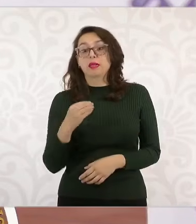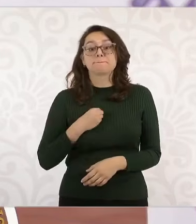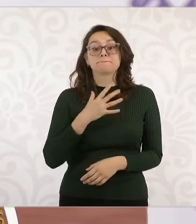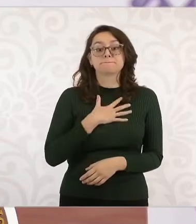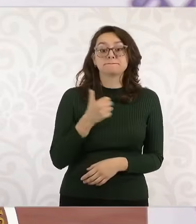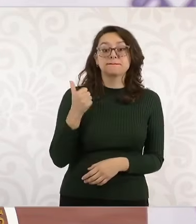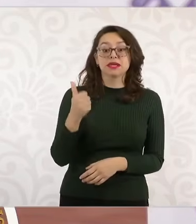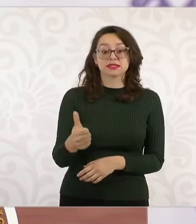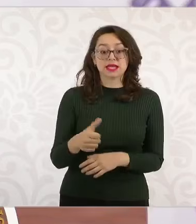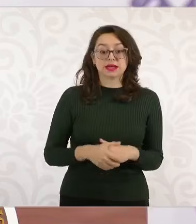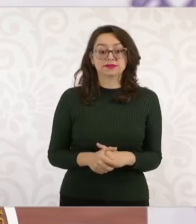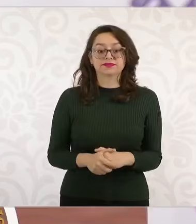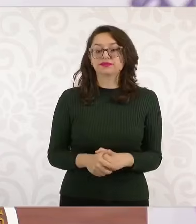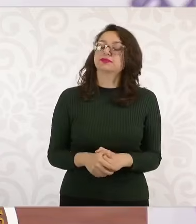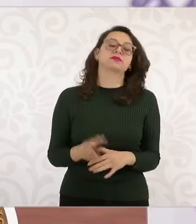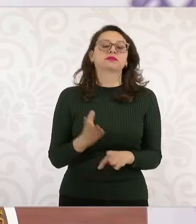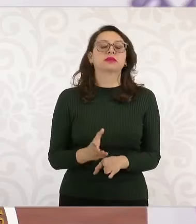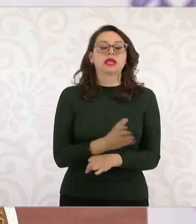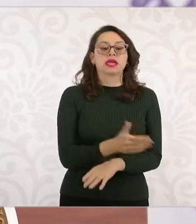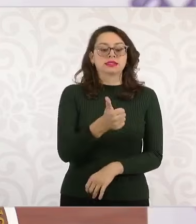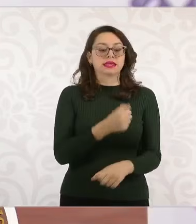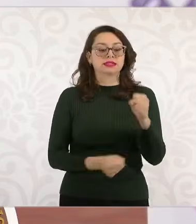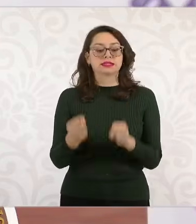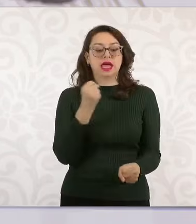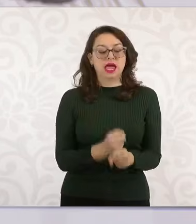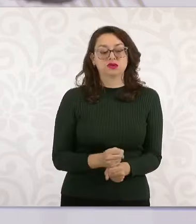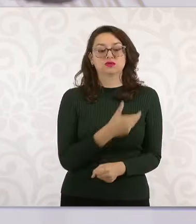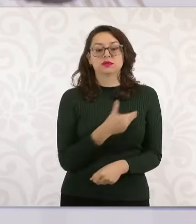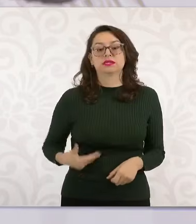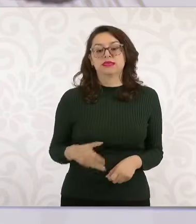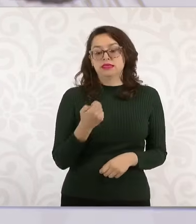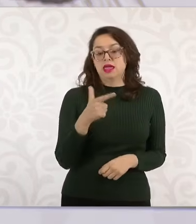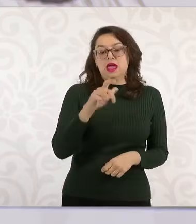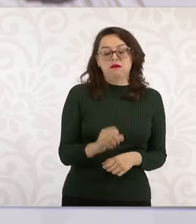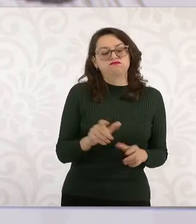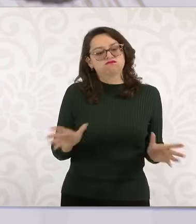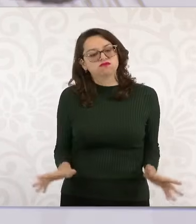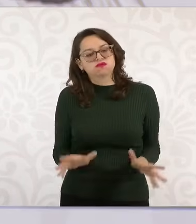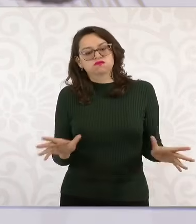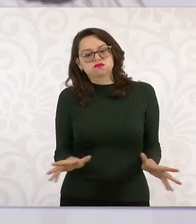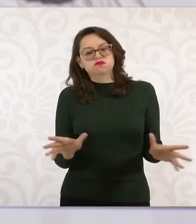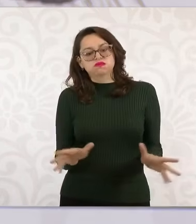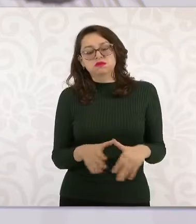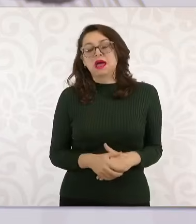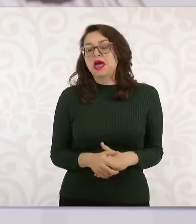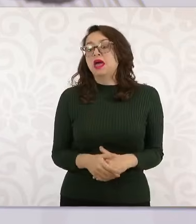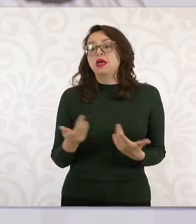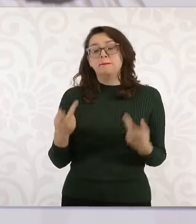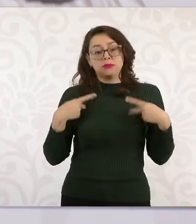Durante 6 años, el periodo del presidente López Obrador, 13.5 millones de mexicanas y mexicanos salieron de la